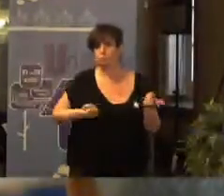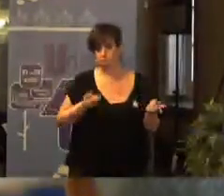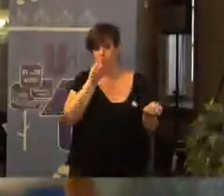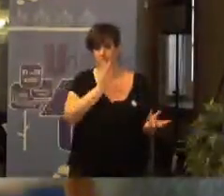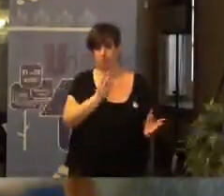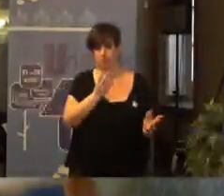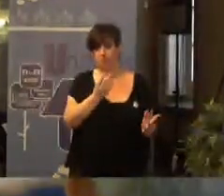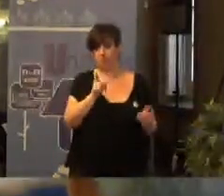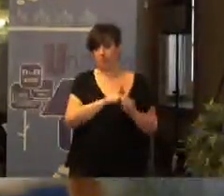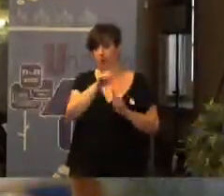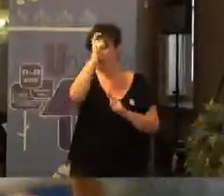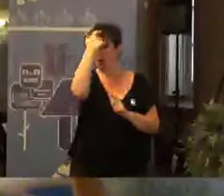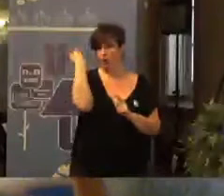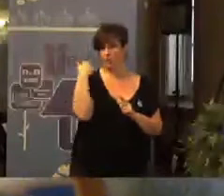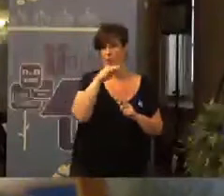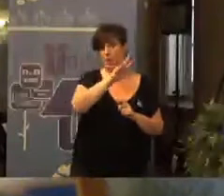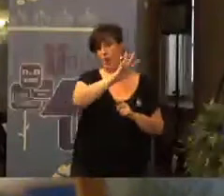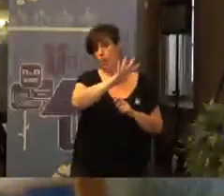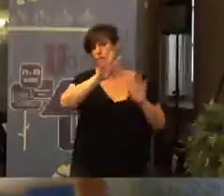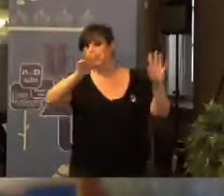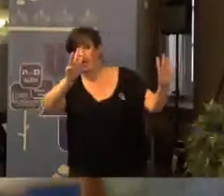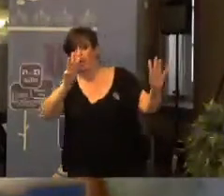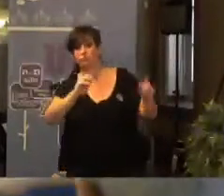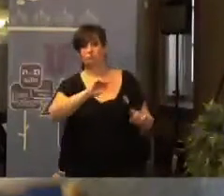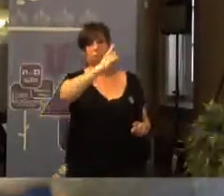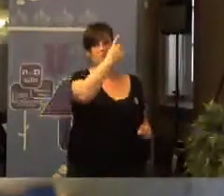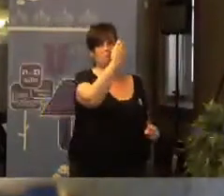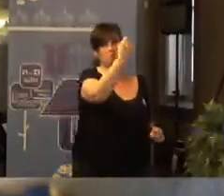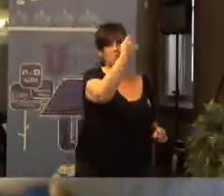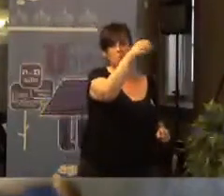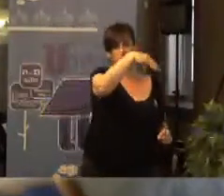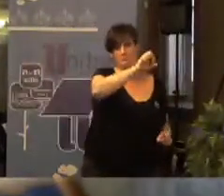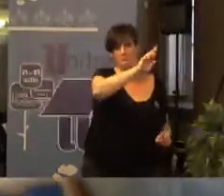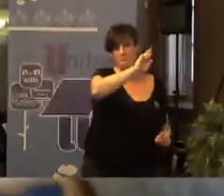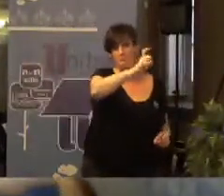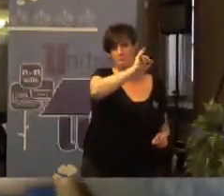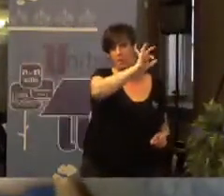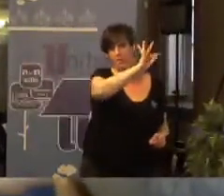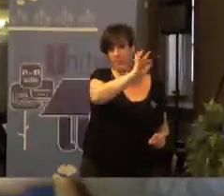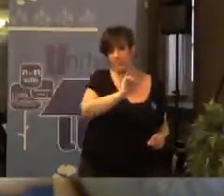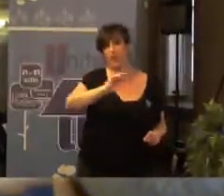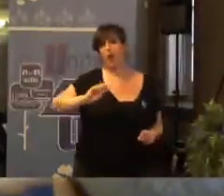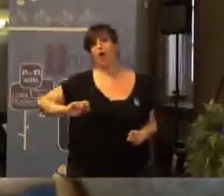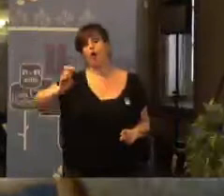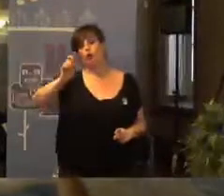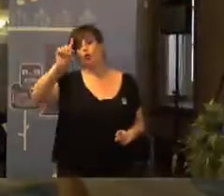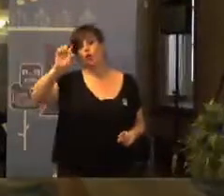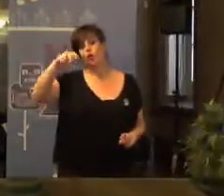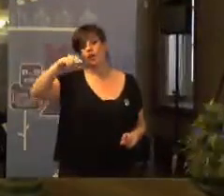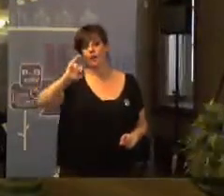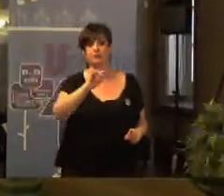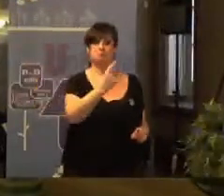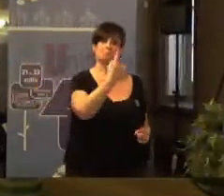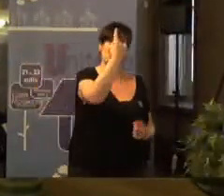do 48, a marxista e a libertario anarquista, cada unha ten as súas virtudes e os seus defectos, as